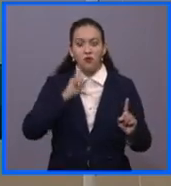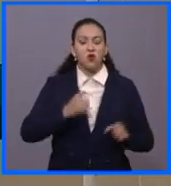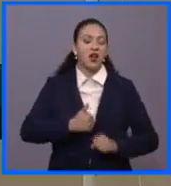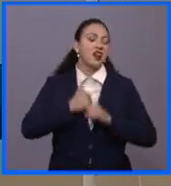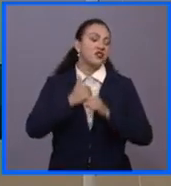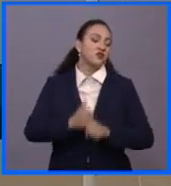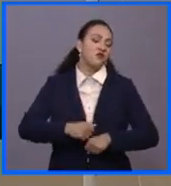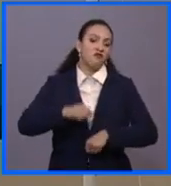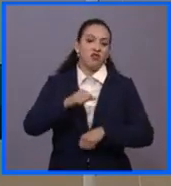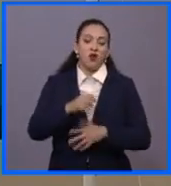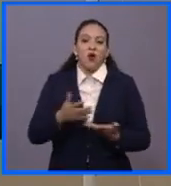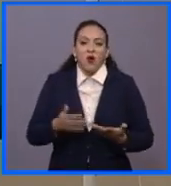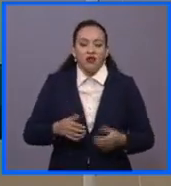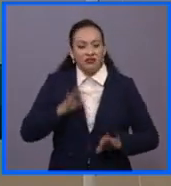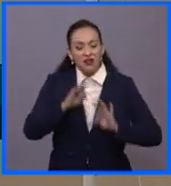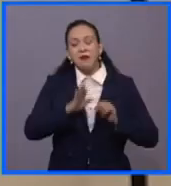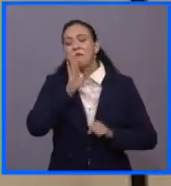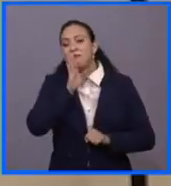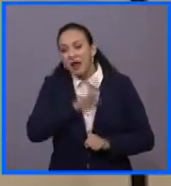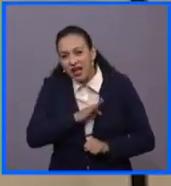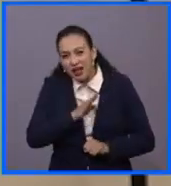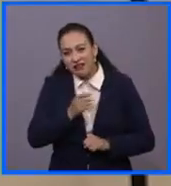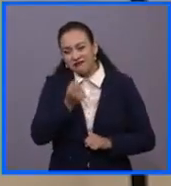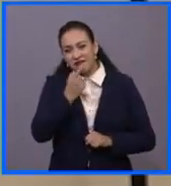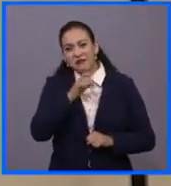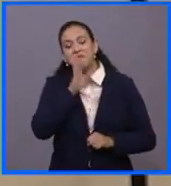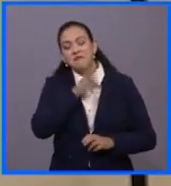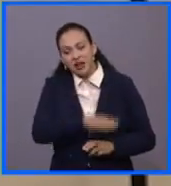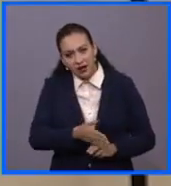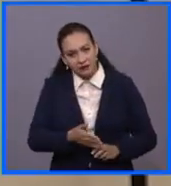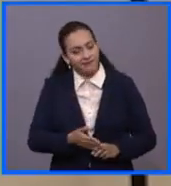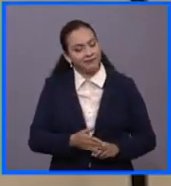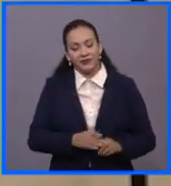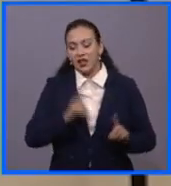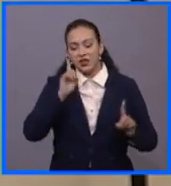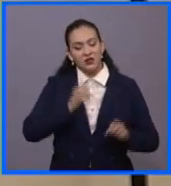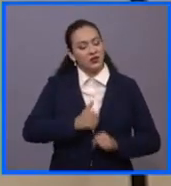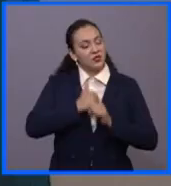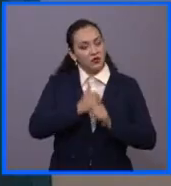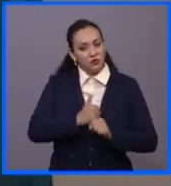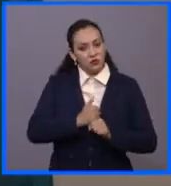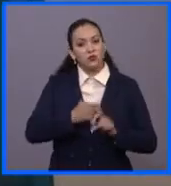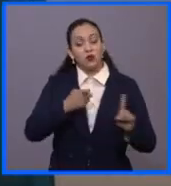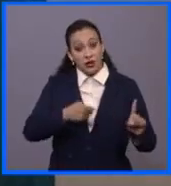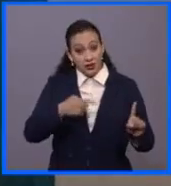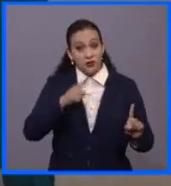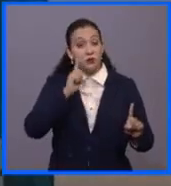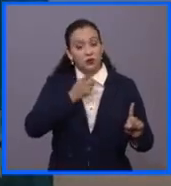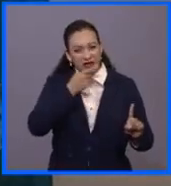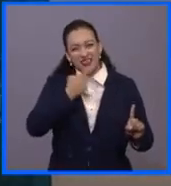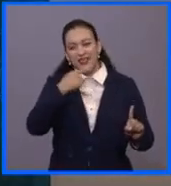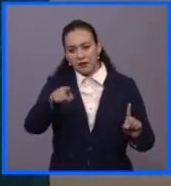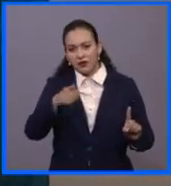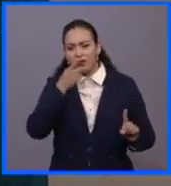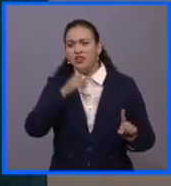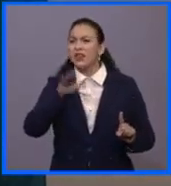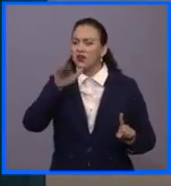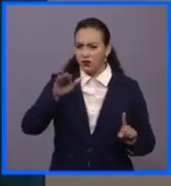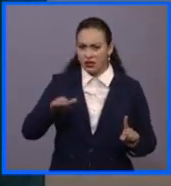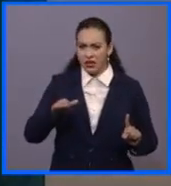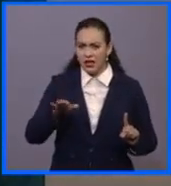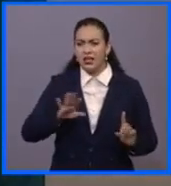tortura, tratos crueles, inhumanos o degradantes, por lo cual ordenó, de ser médicamente viable, revertir